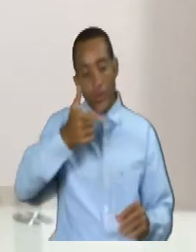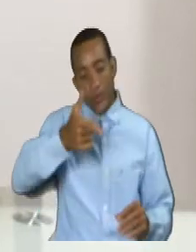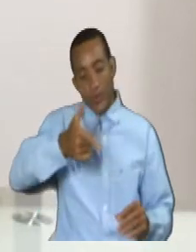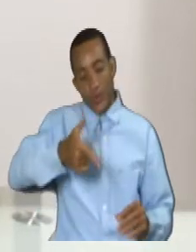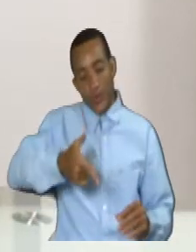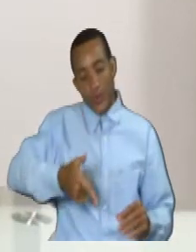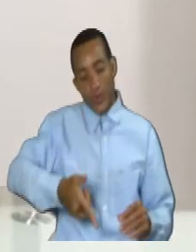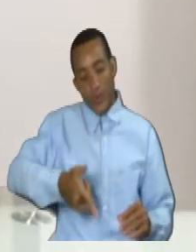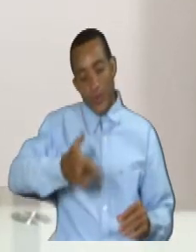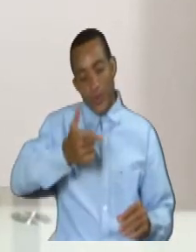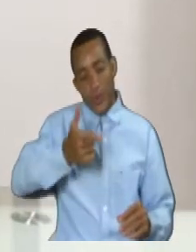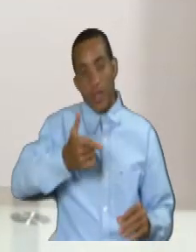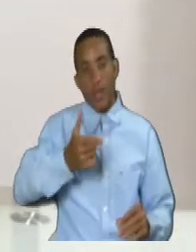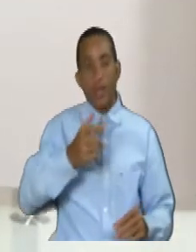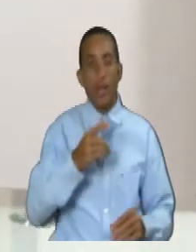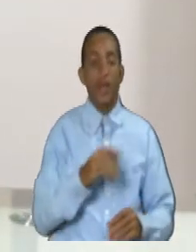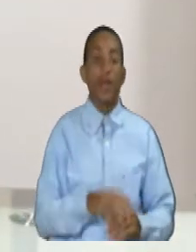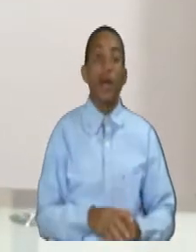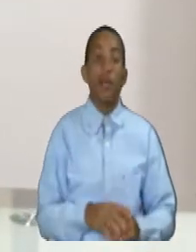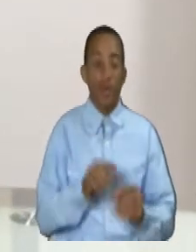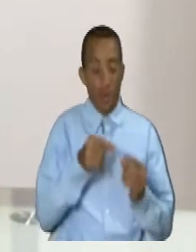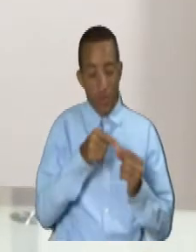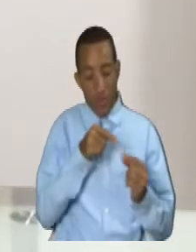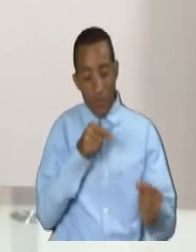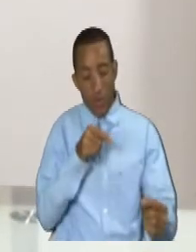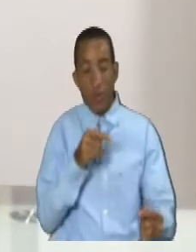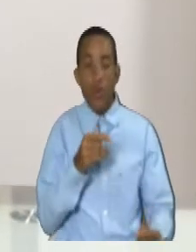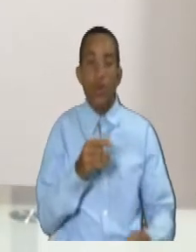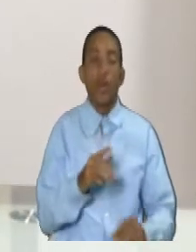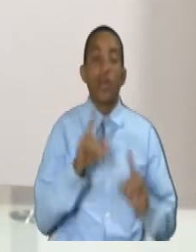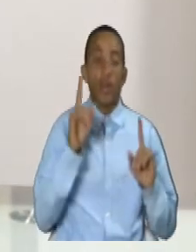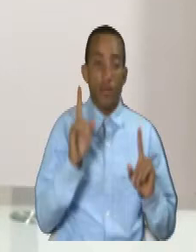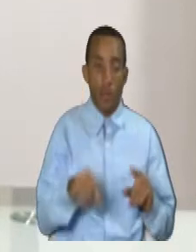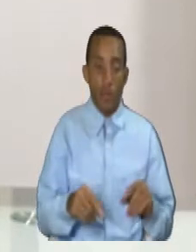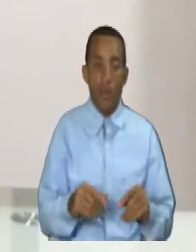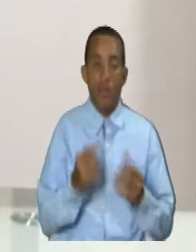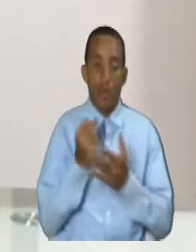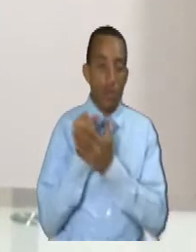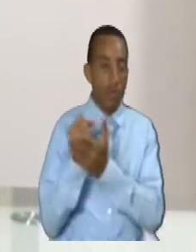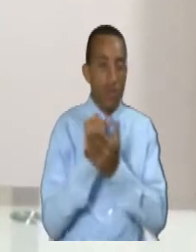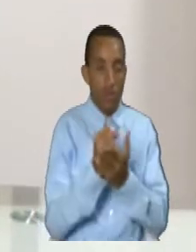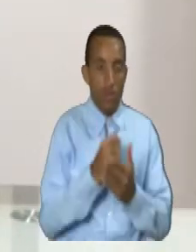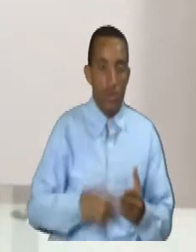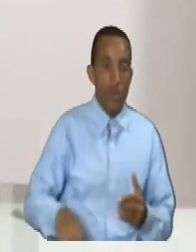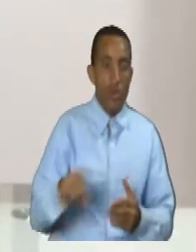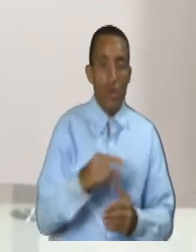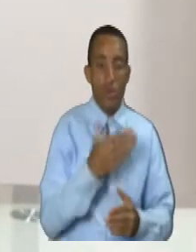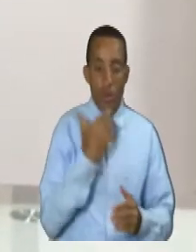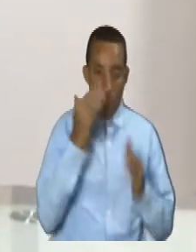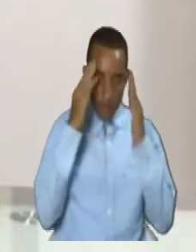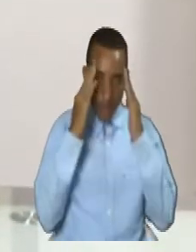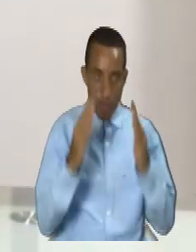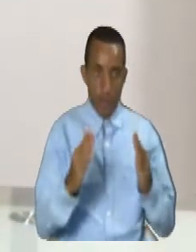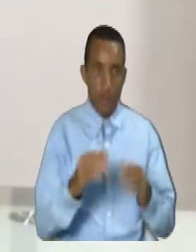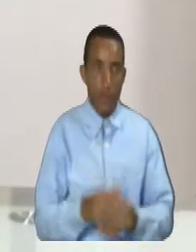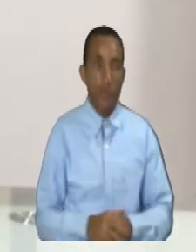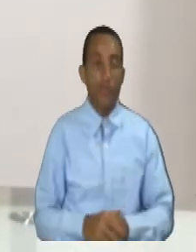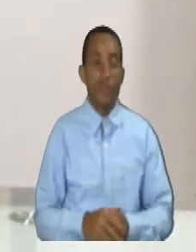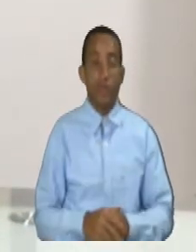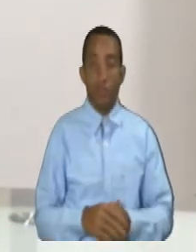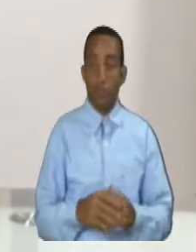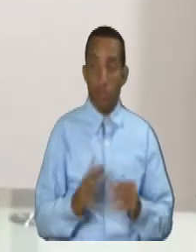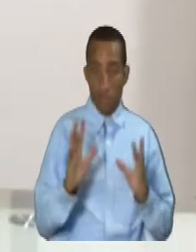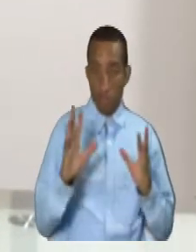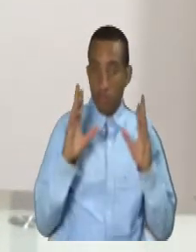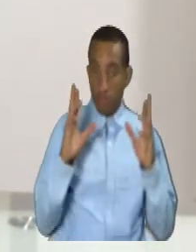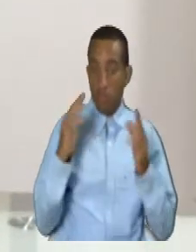y todos los demás equipos que debe contar una estética para brindarles a ustedes la mejor atención. Entonces, los esperamos aquí